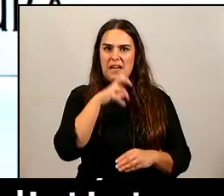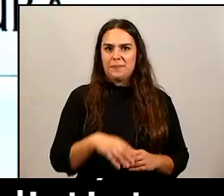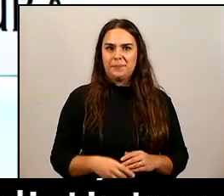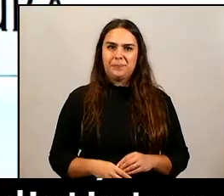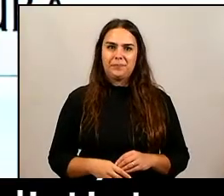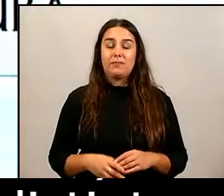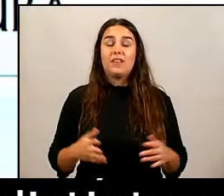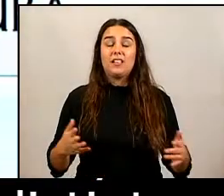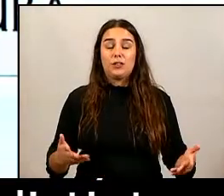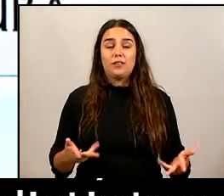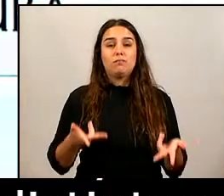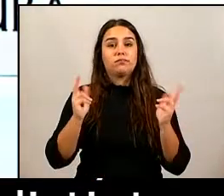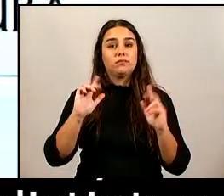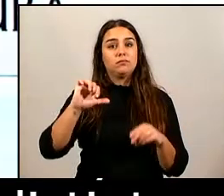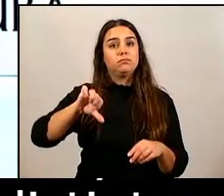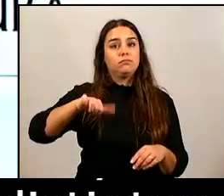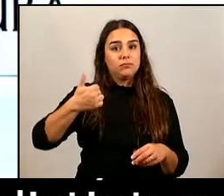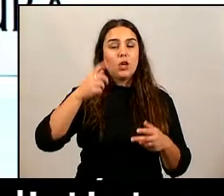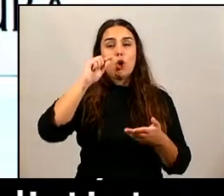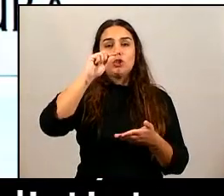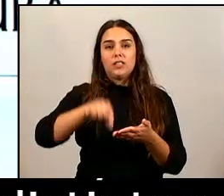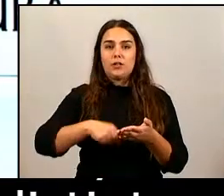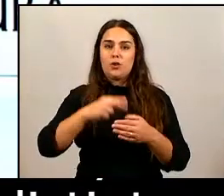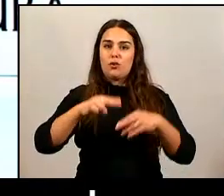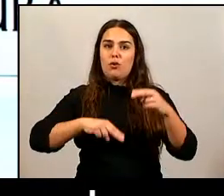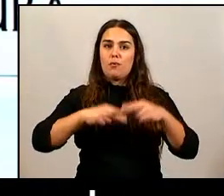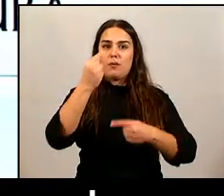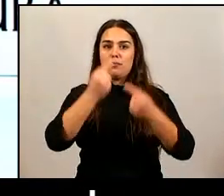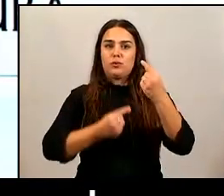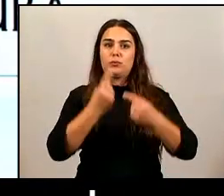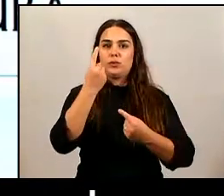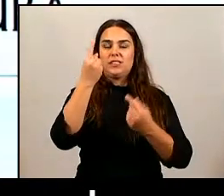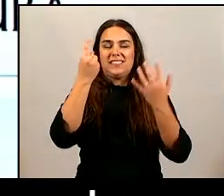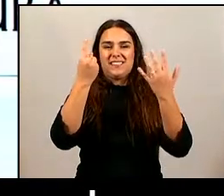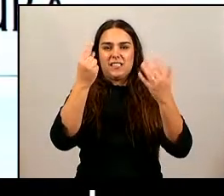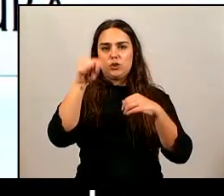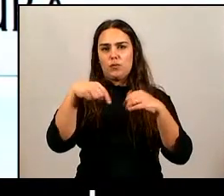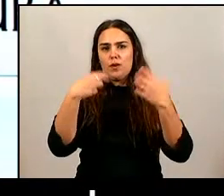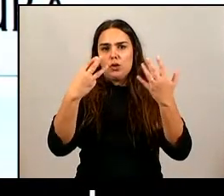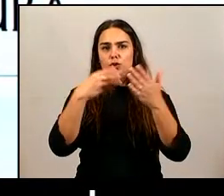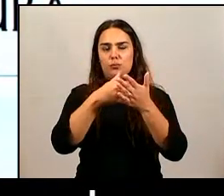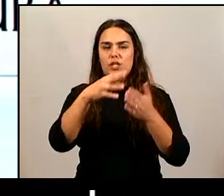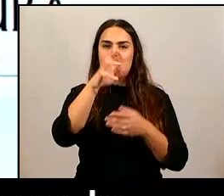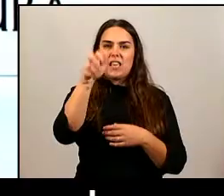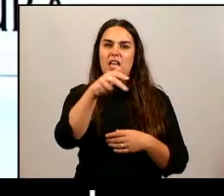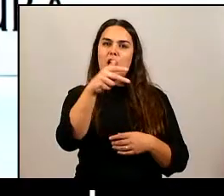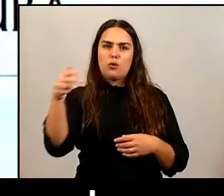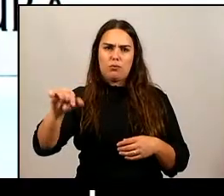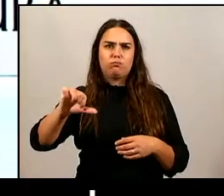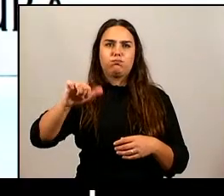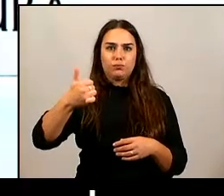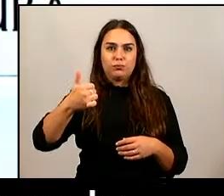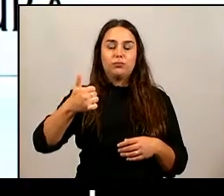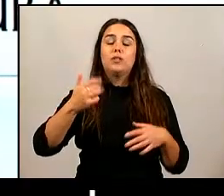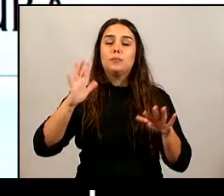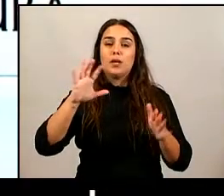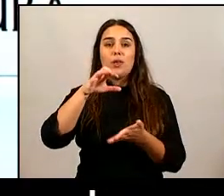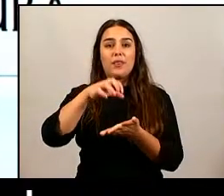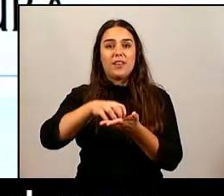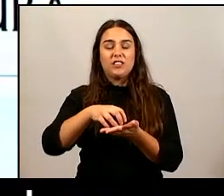Hemos autorizado la contratación de las obras por un presupuesto de 6,8 millones de euros. En el caso del Centro